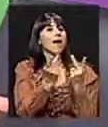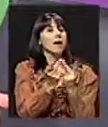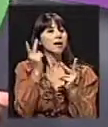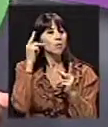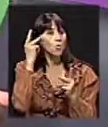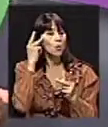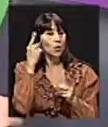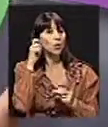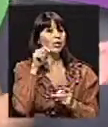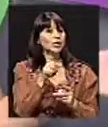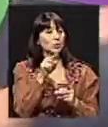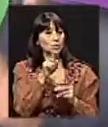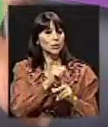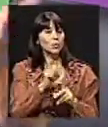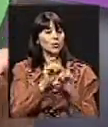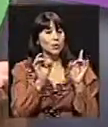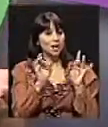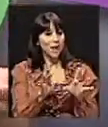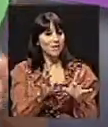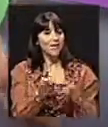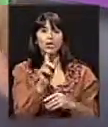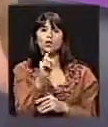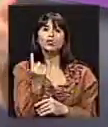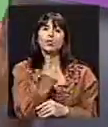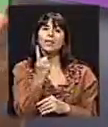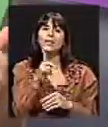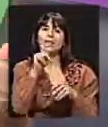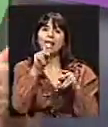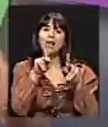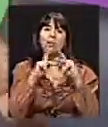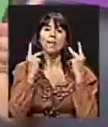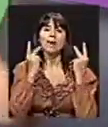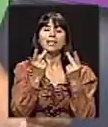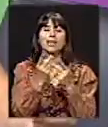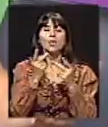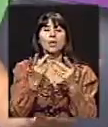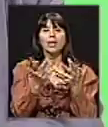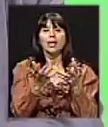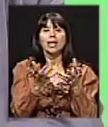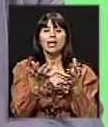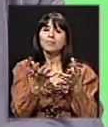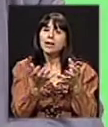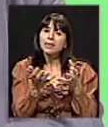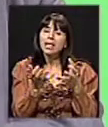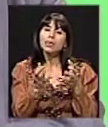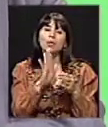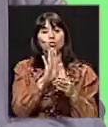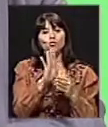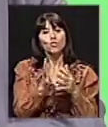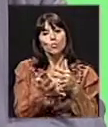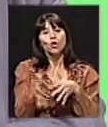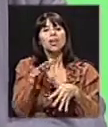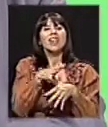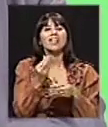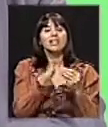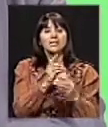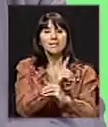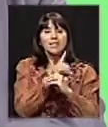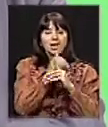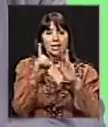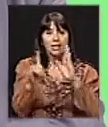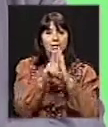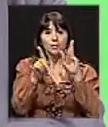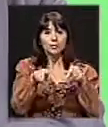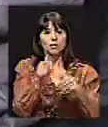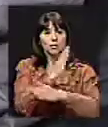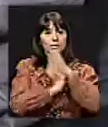graves del asunto, ¿verdad? No solo que haya un partido que pretende o considera su prioridad defender los derechos de las personas con discapacidad, sino